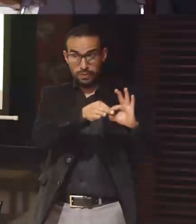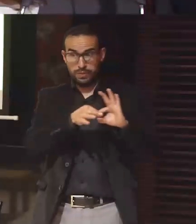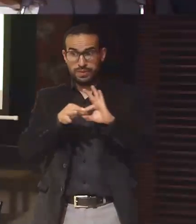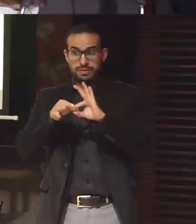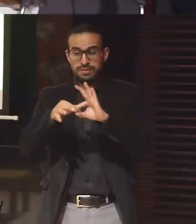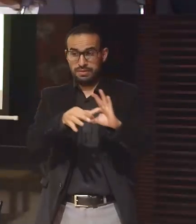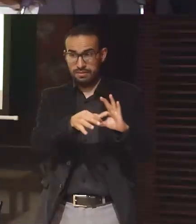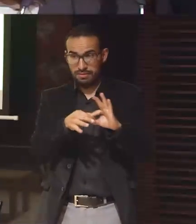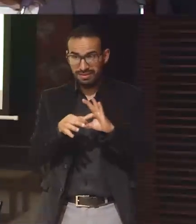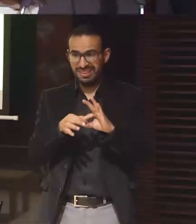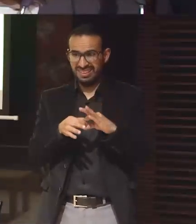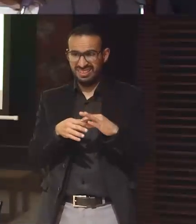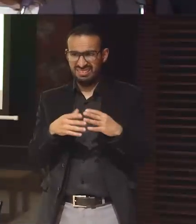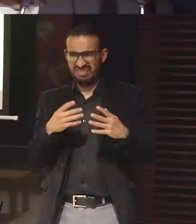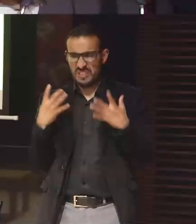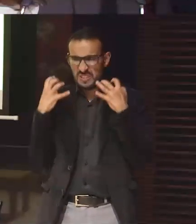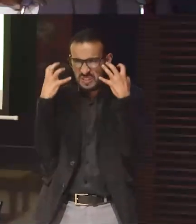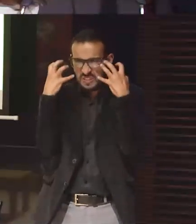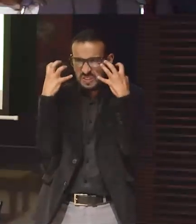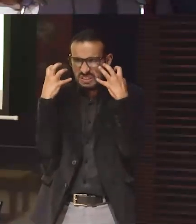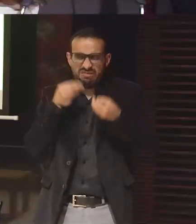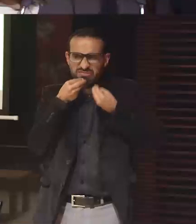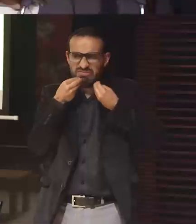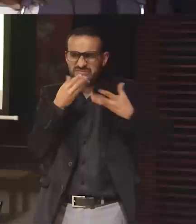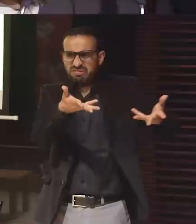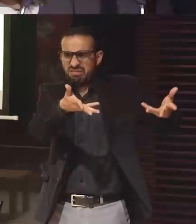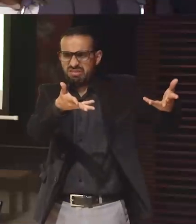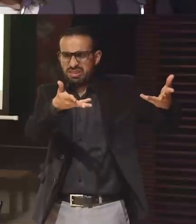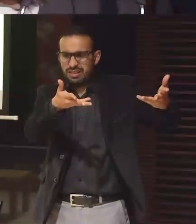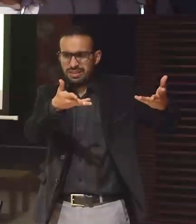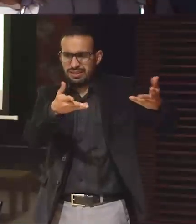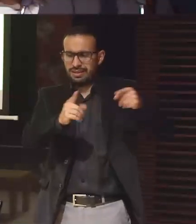y mi violencia. Eso no es un tema de